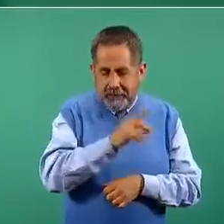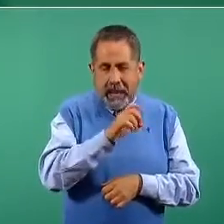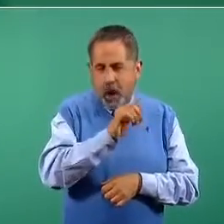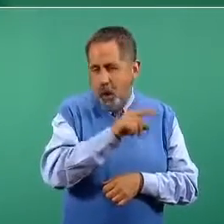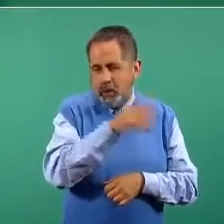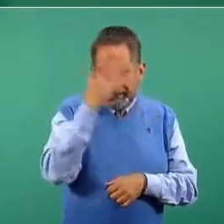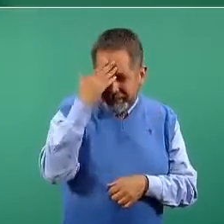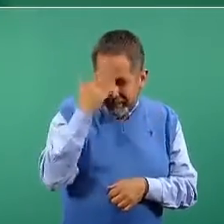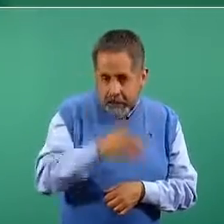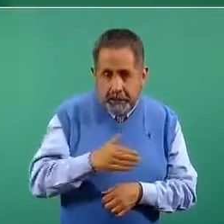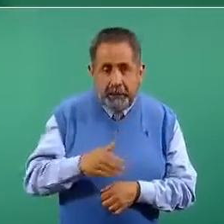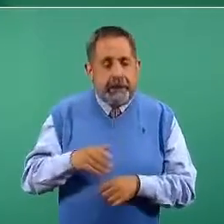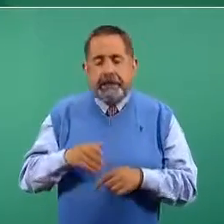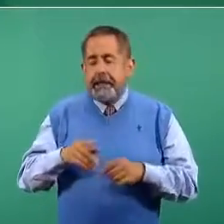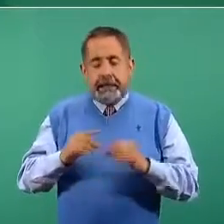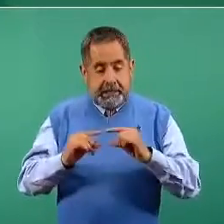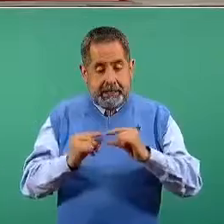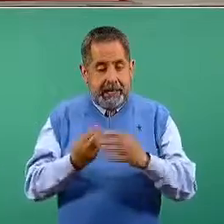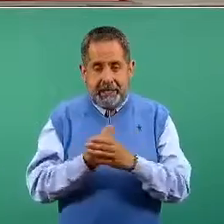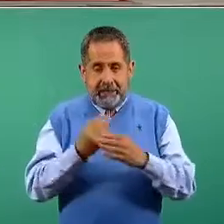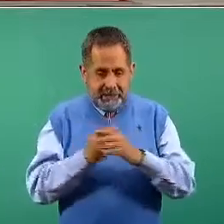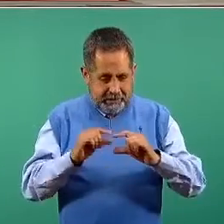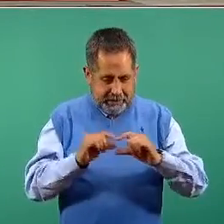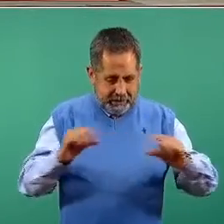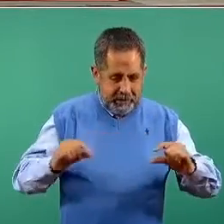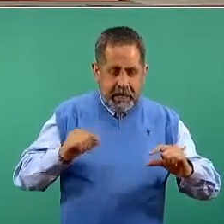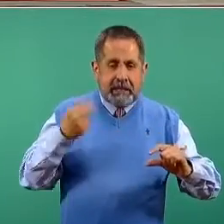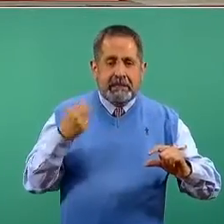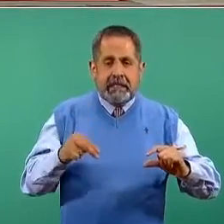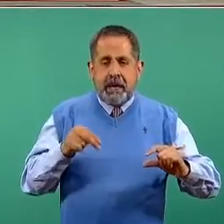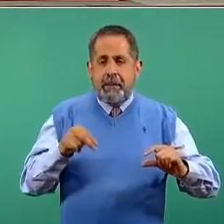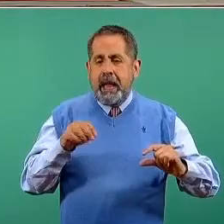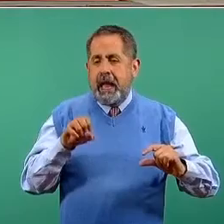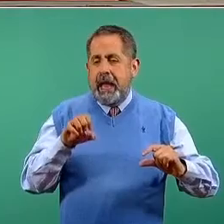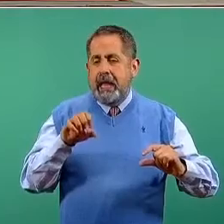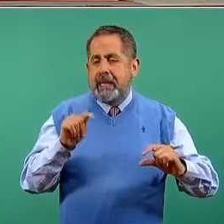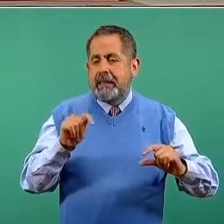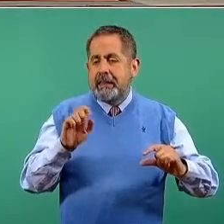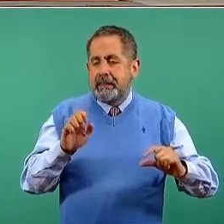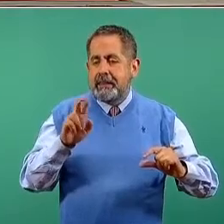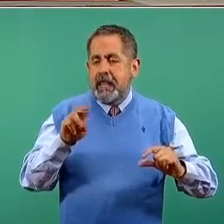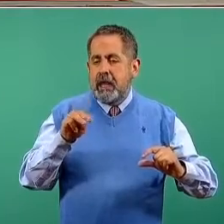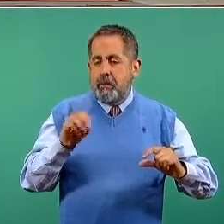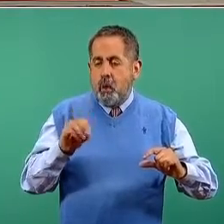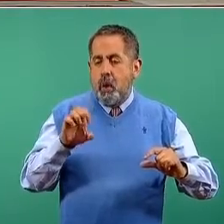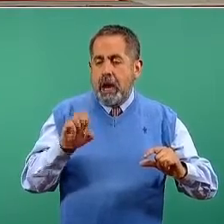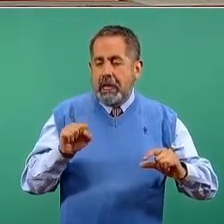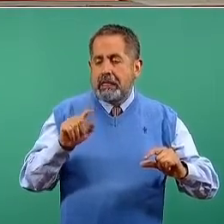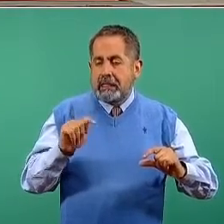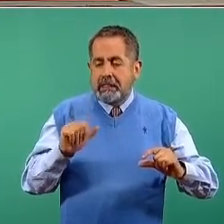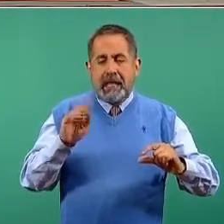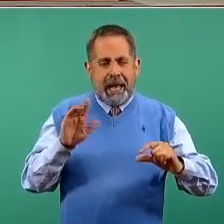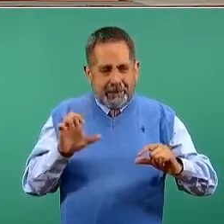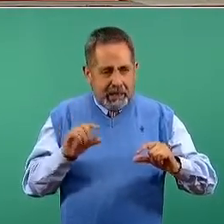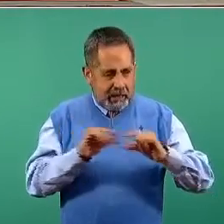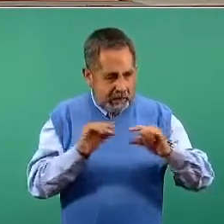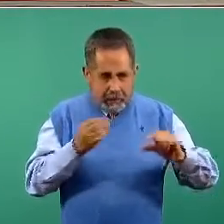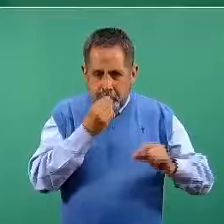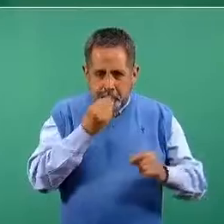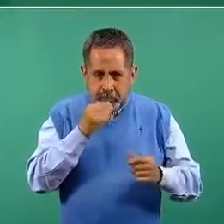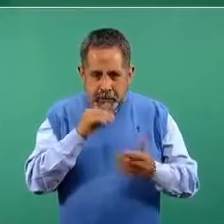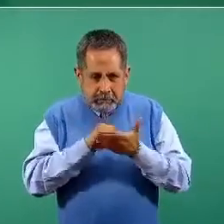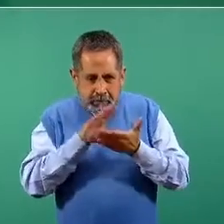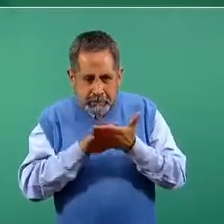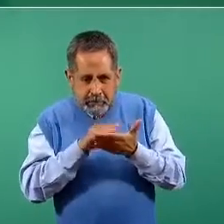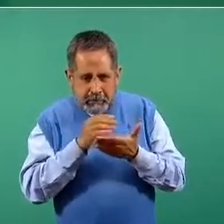de acuerdo al perfil de estabilidad, de termoestabilidad como se conoce, del registro sanitario y